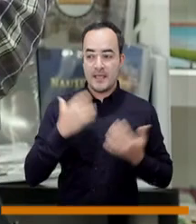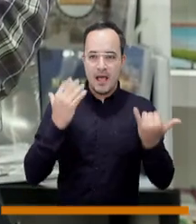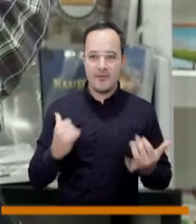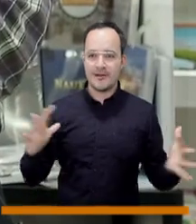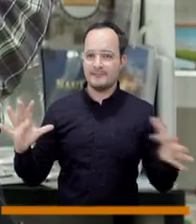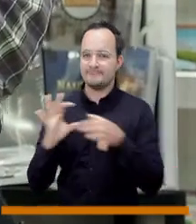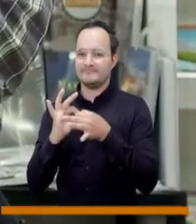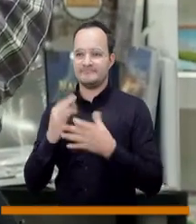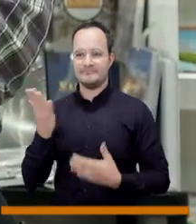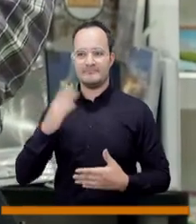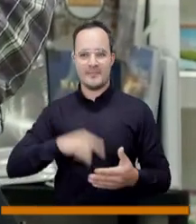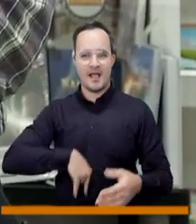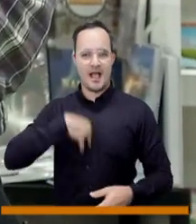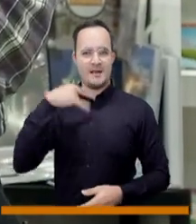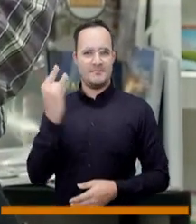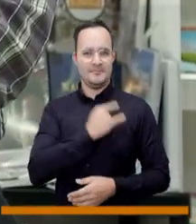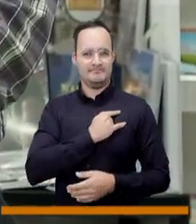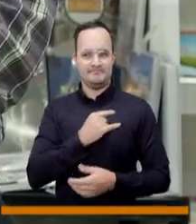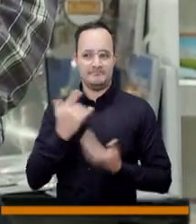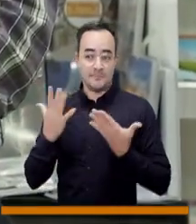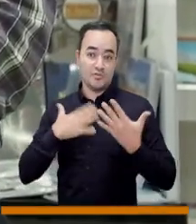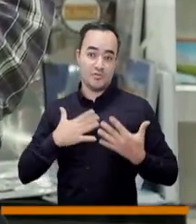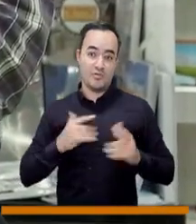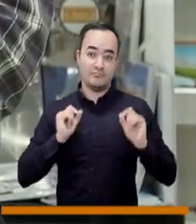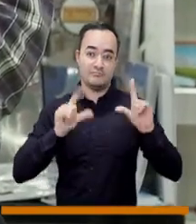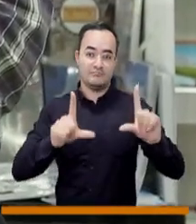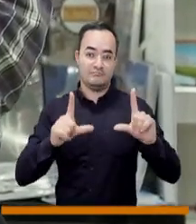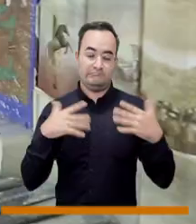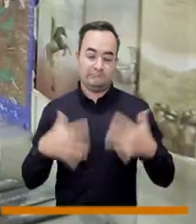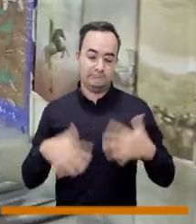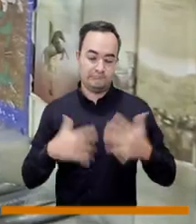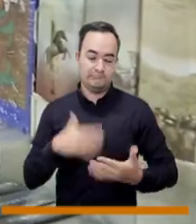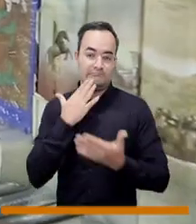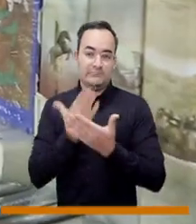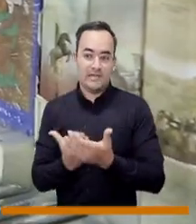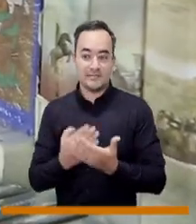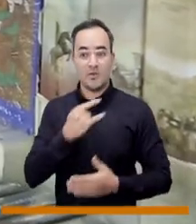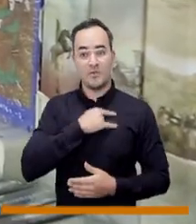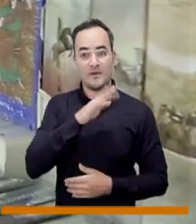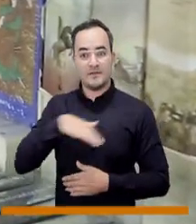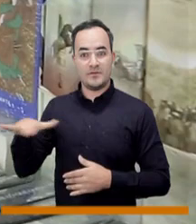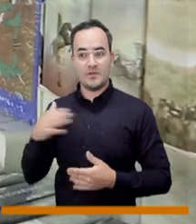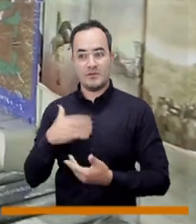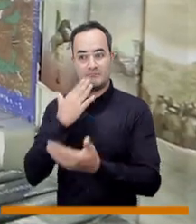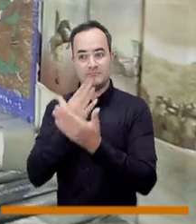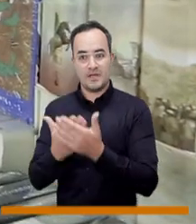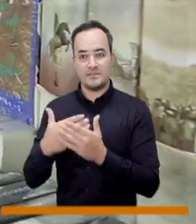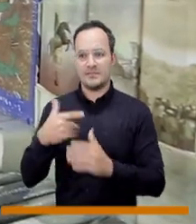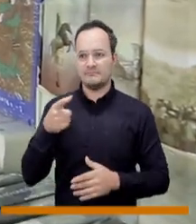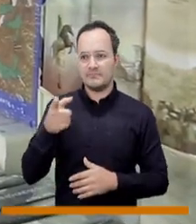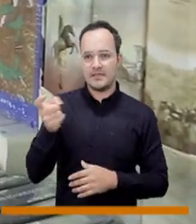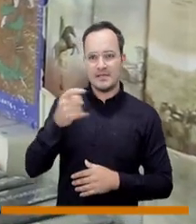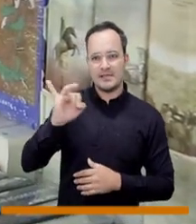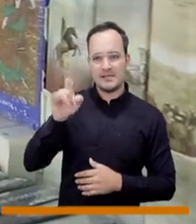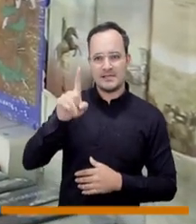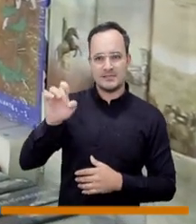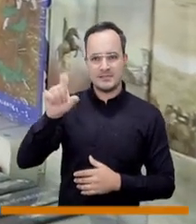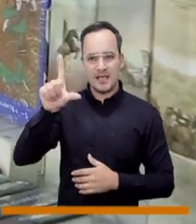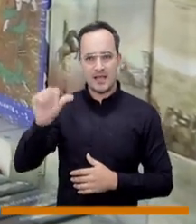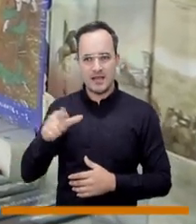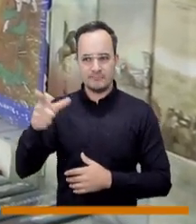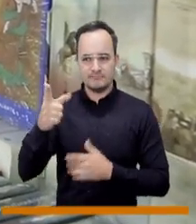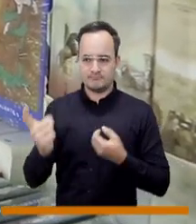el alma mujer que nos ha enseñado de la cual soy egresado y quiero dar las gracias a la universidad de Antioquia